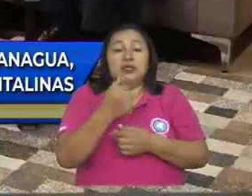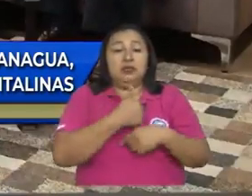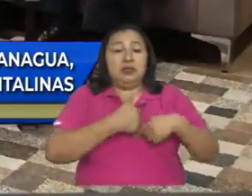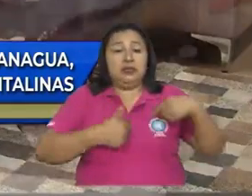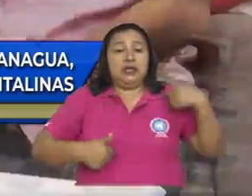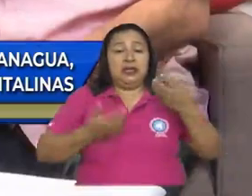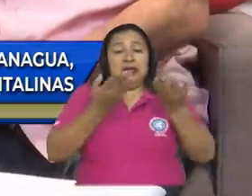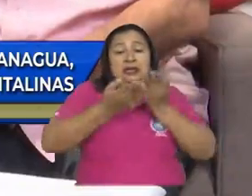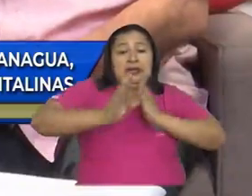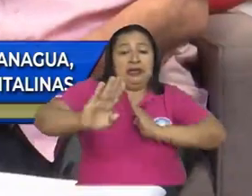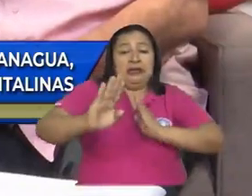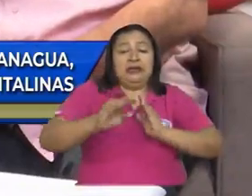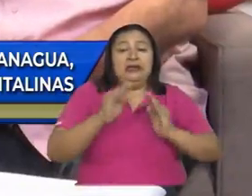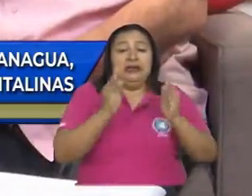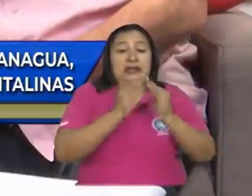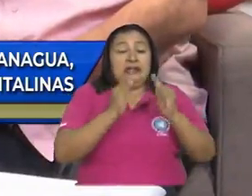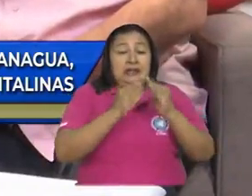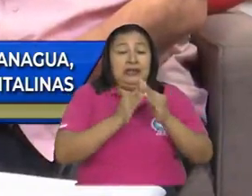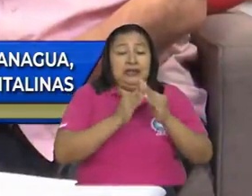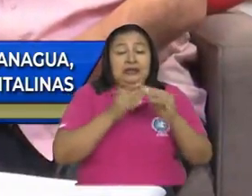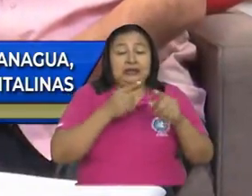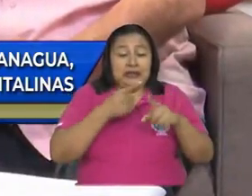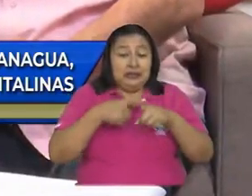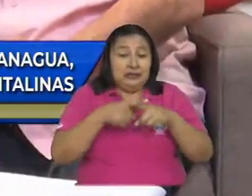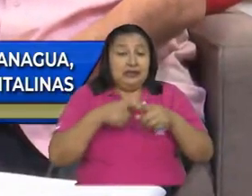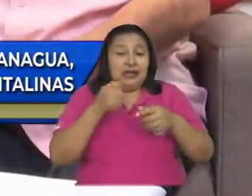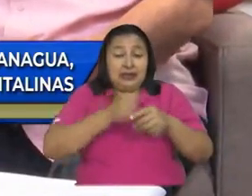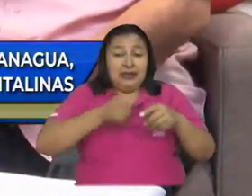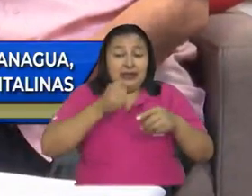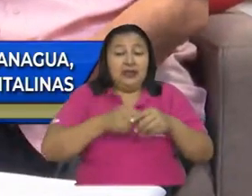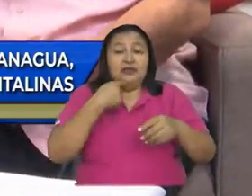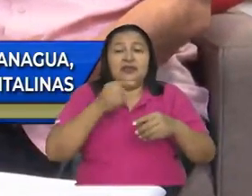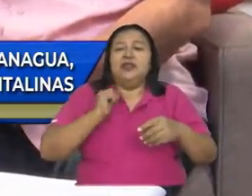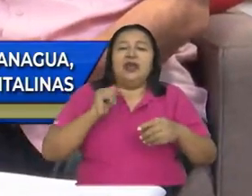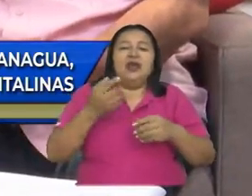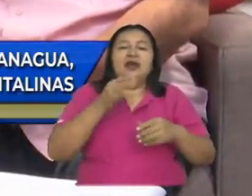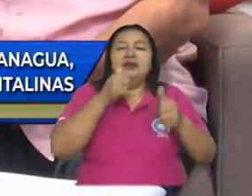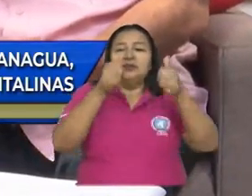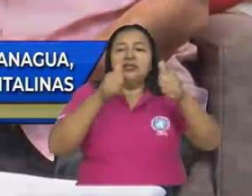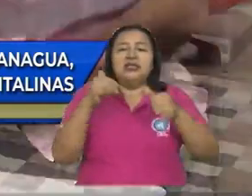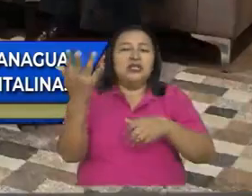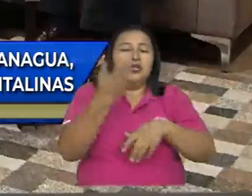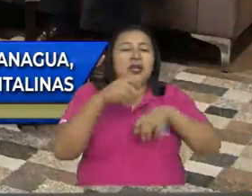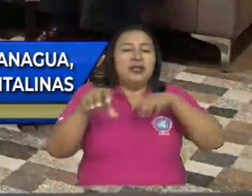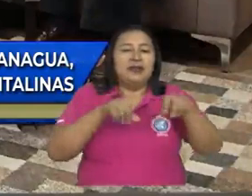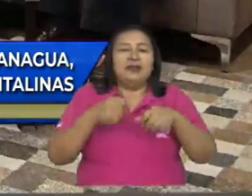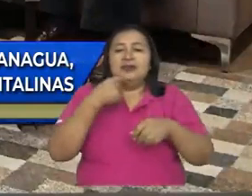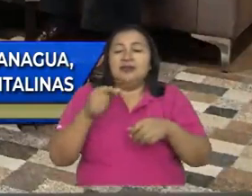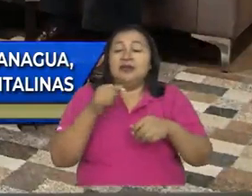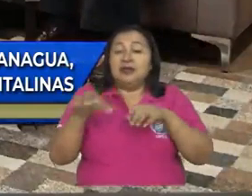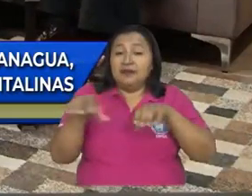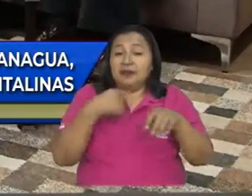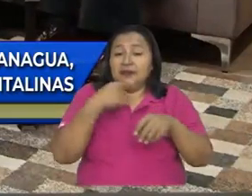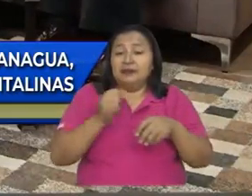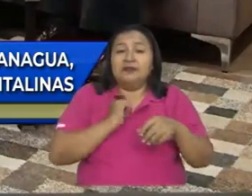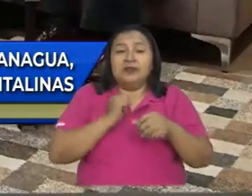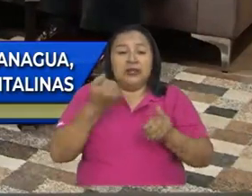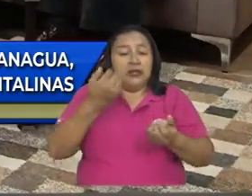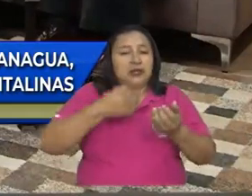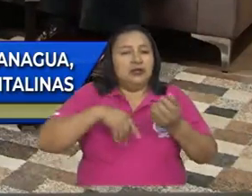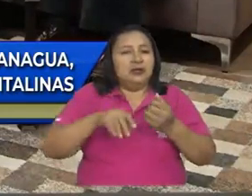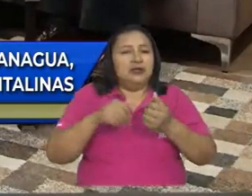karate, adelante, de Casa de Herrero Cuchillo de Palo, dice que anunciaste todos los eventos. y no anunciaste el tuyo.